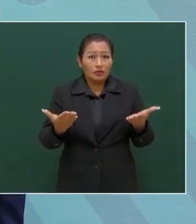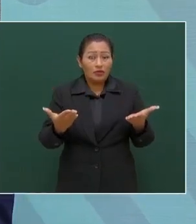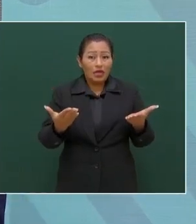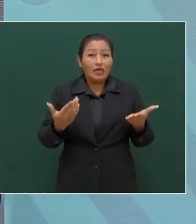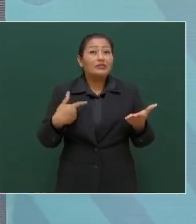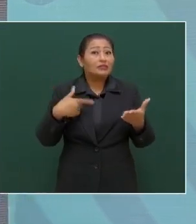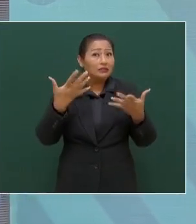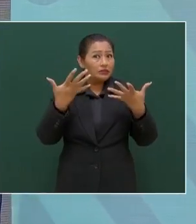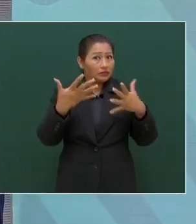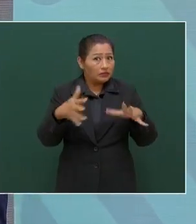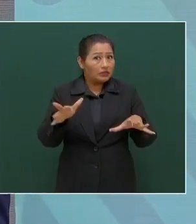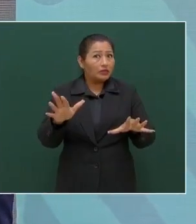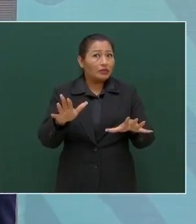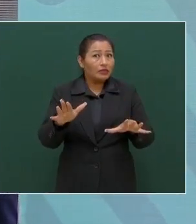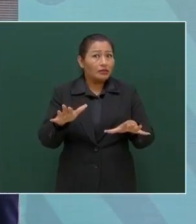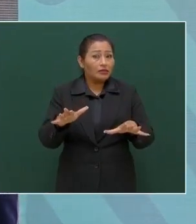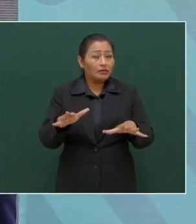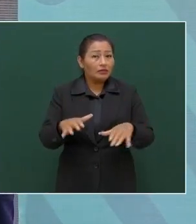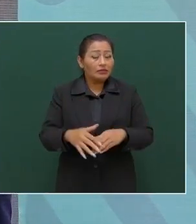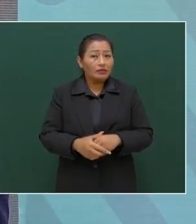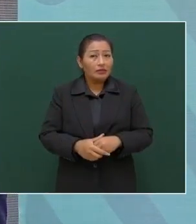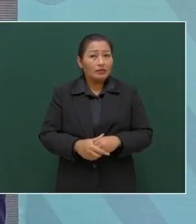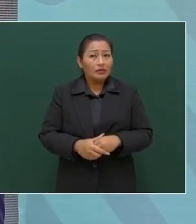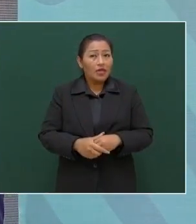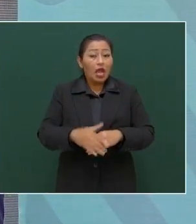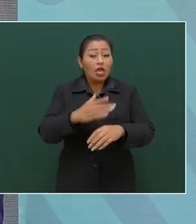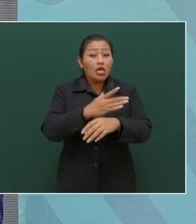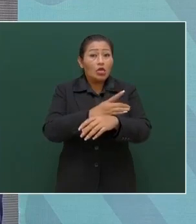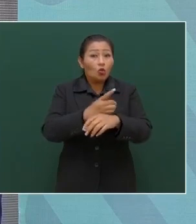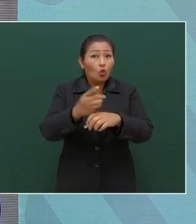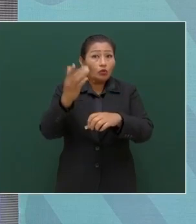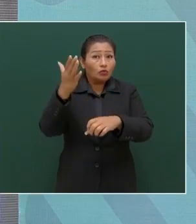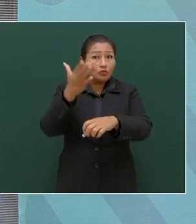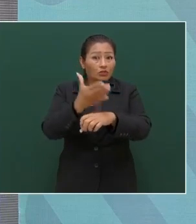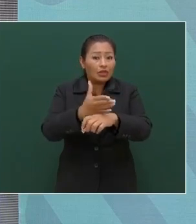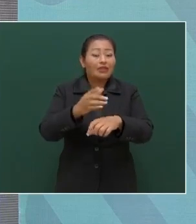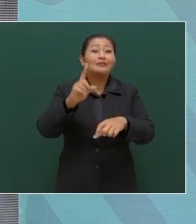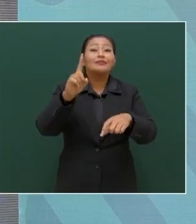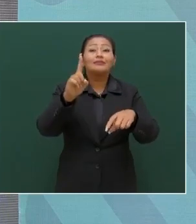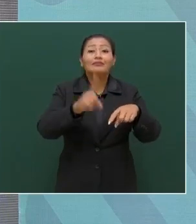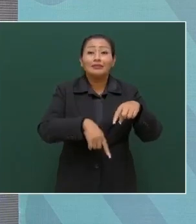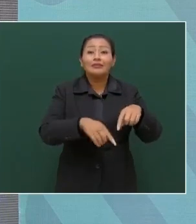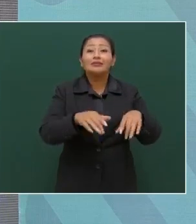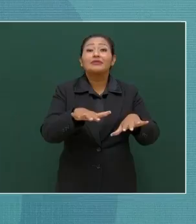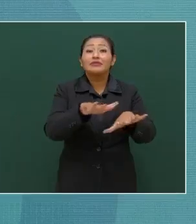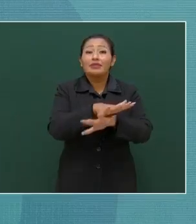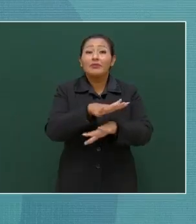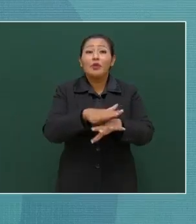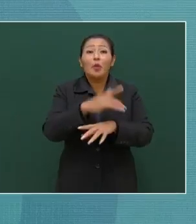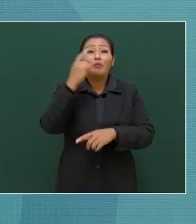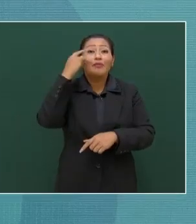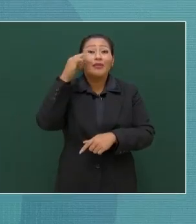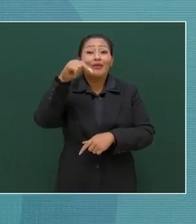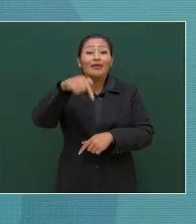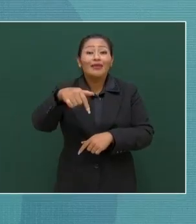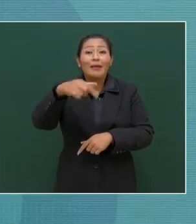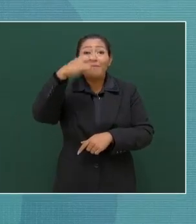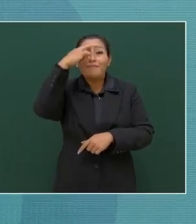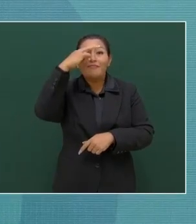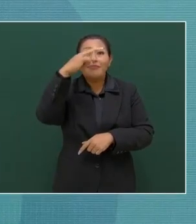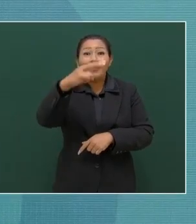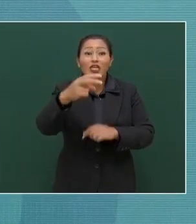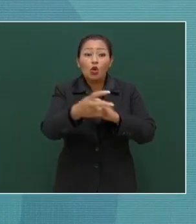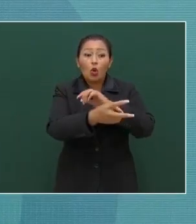se modificó el Código Penal para que en México la corrupción no